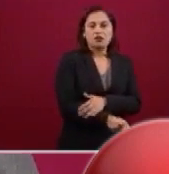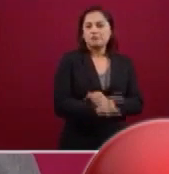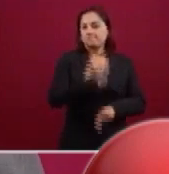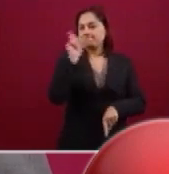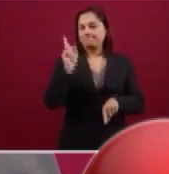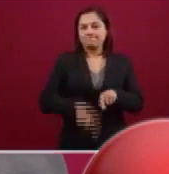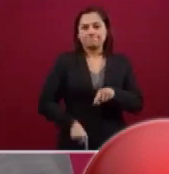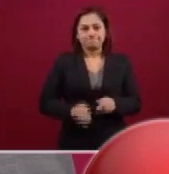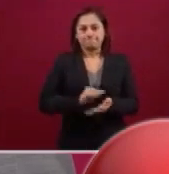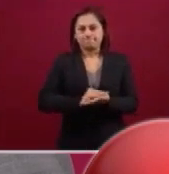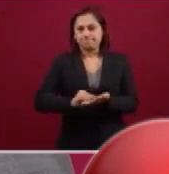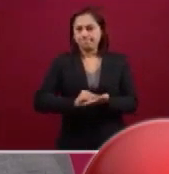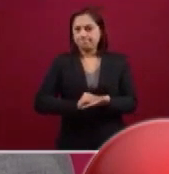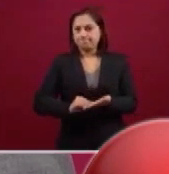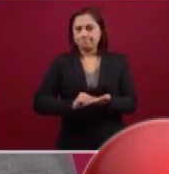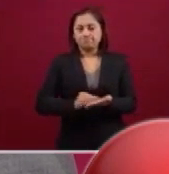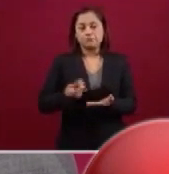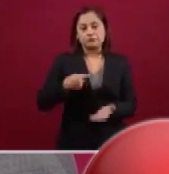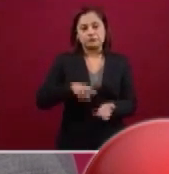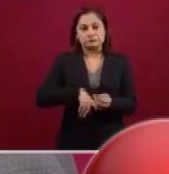no se permita la corrupción,